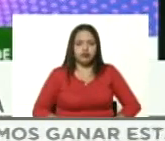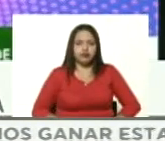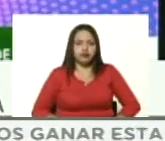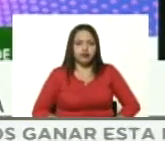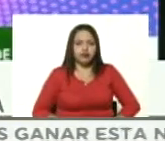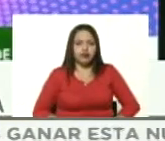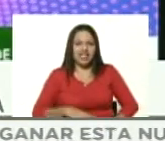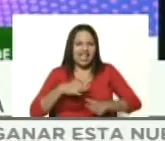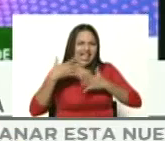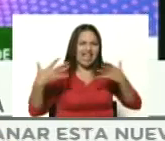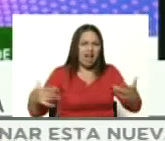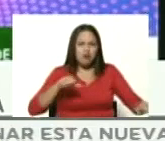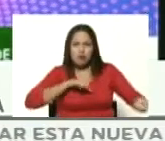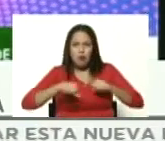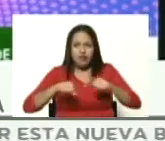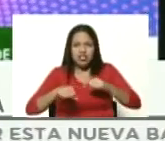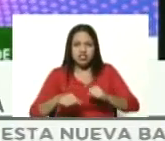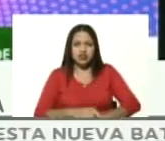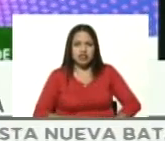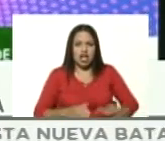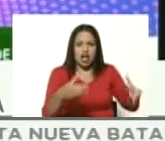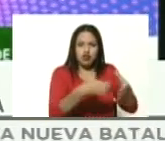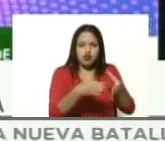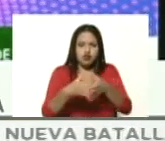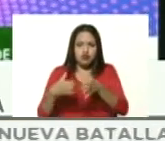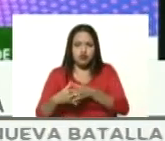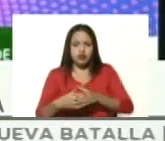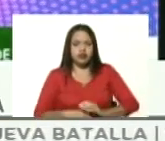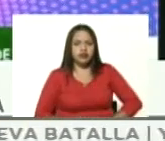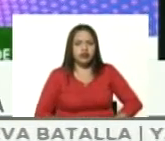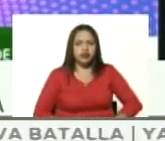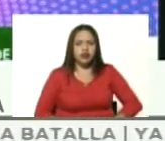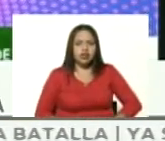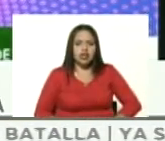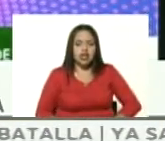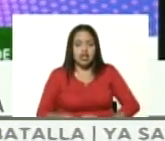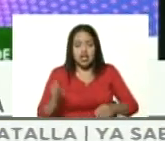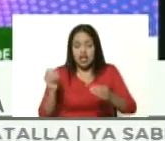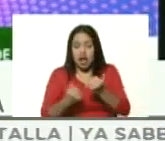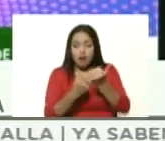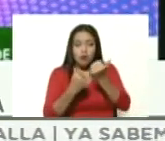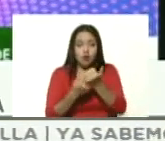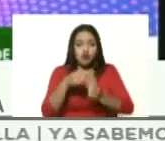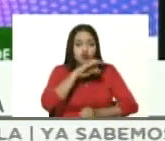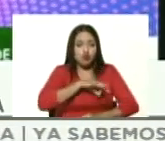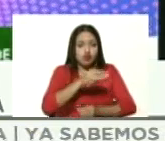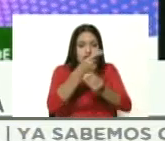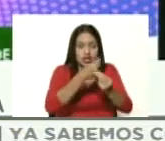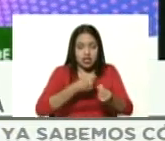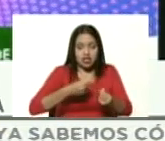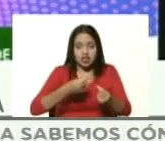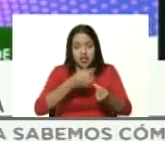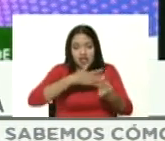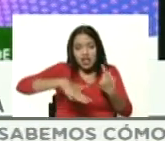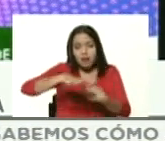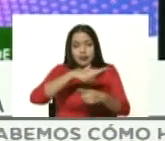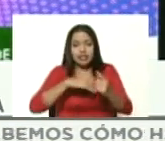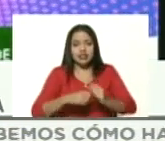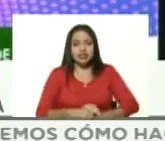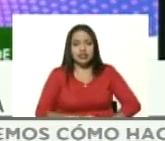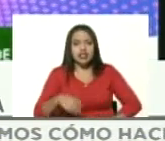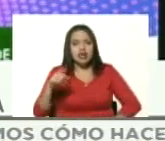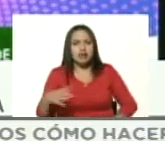Una gran movilización de organizaciones ecologistas y sociales. Y además, que la